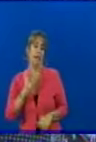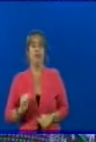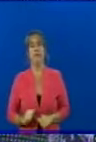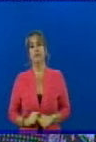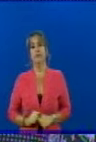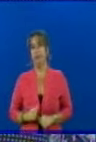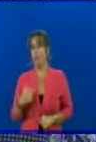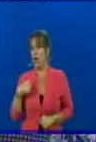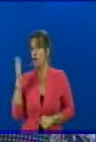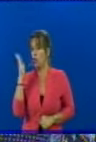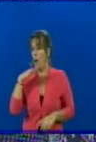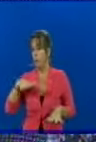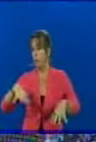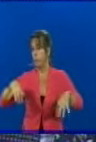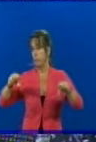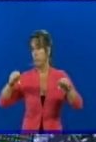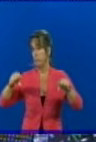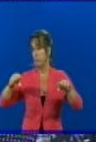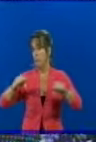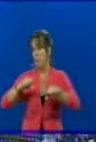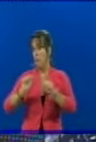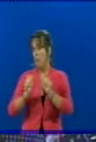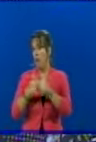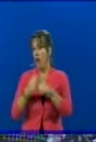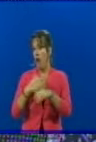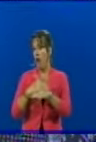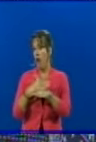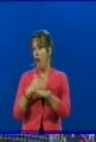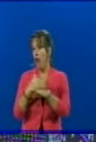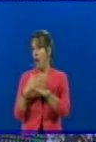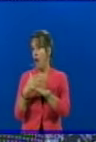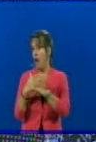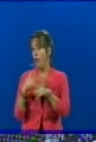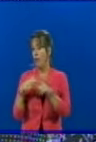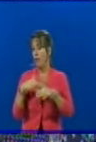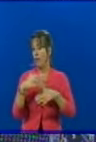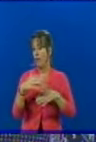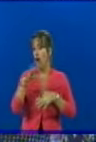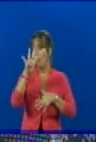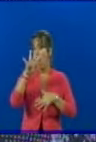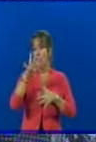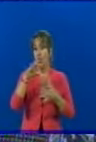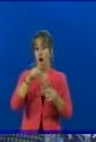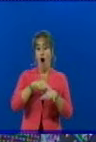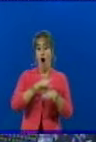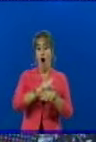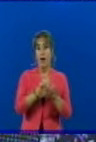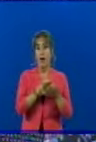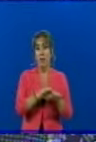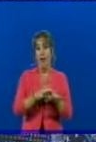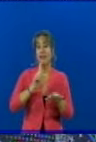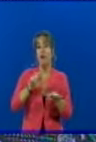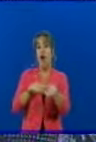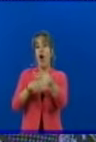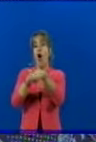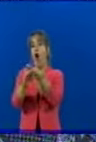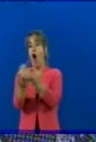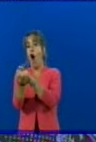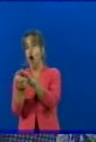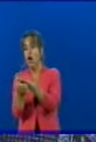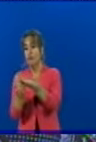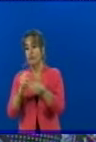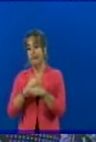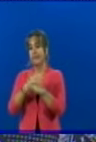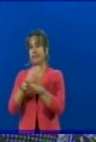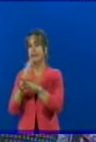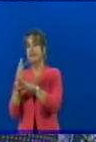no tenemos la corriente, el plan se nos atrasa un poquito, porque el proceso es 4 horas como mínimo. Pero bueno, en eso estamos trabajando y pienso que aquí